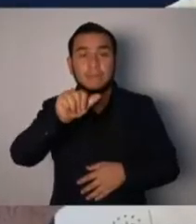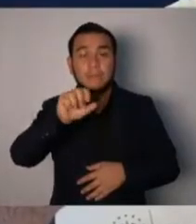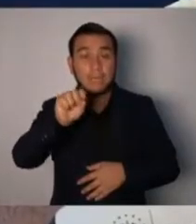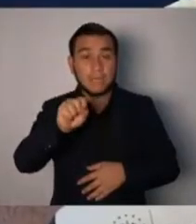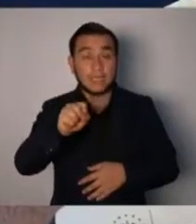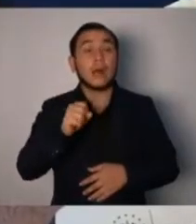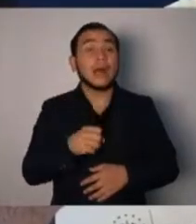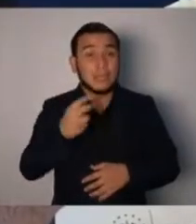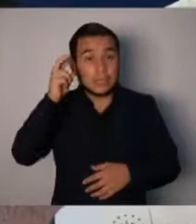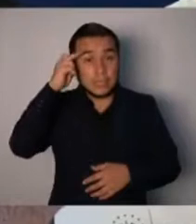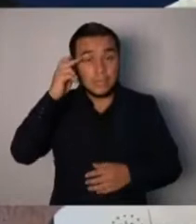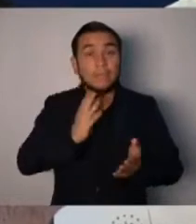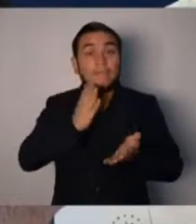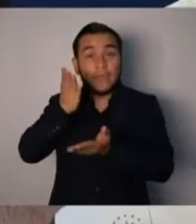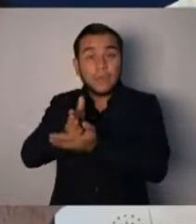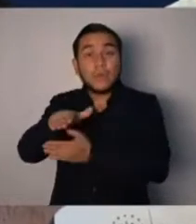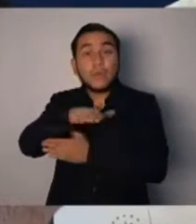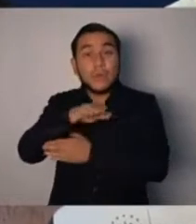viajó a boston